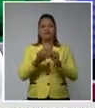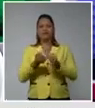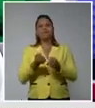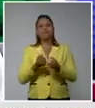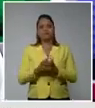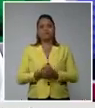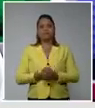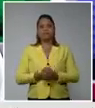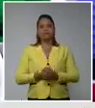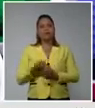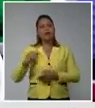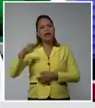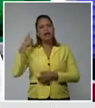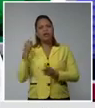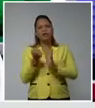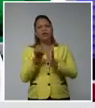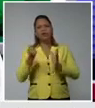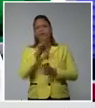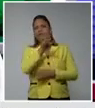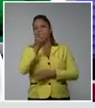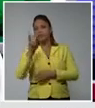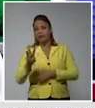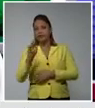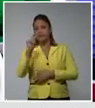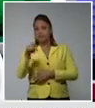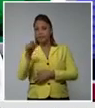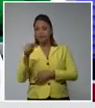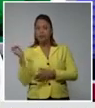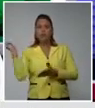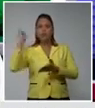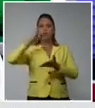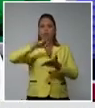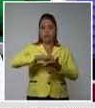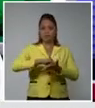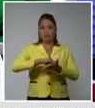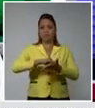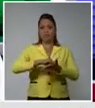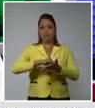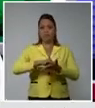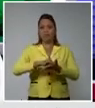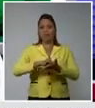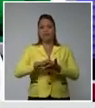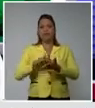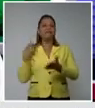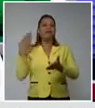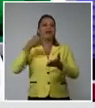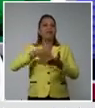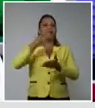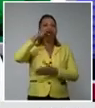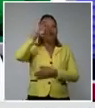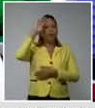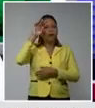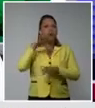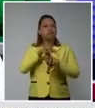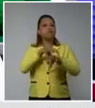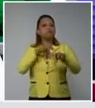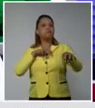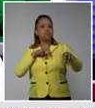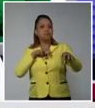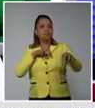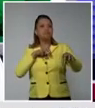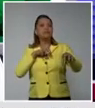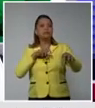había dicho, 13 pacientes importados. Arribaron a Cuba, se aislaron y